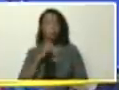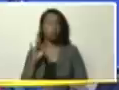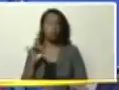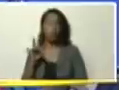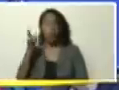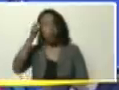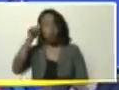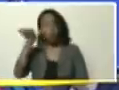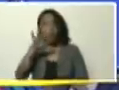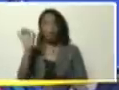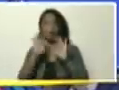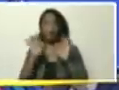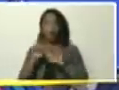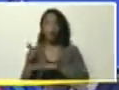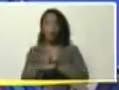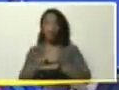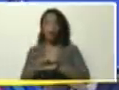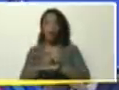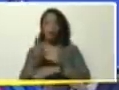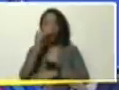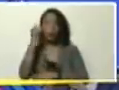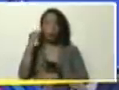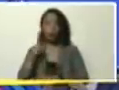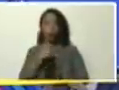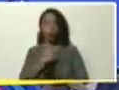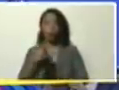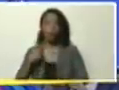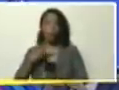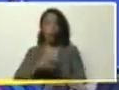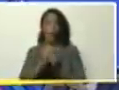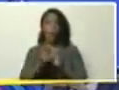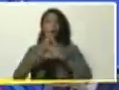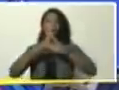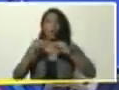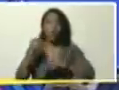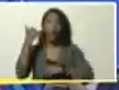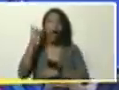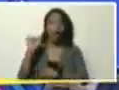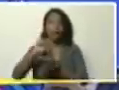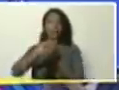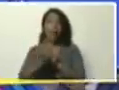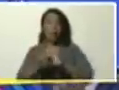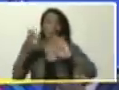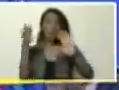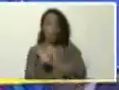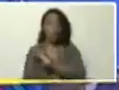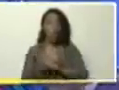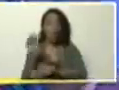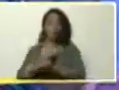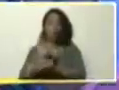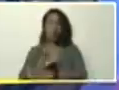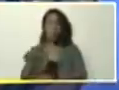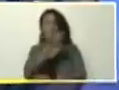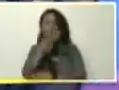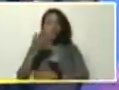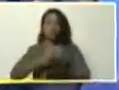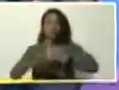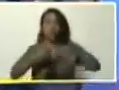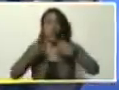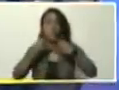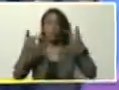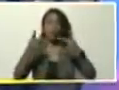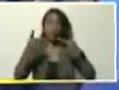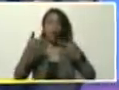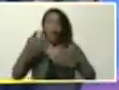pueblo. Gobernador, yo quiero cambiar todo lo que se ha cambiado para que funcionen los servicios públicos